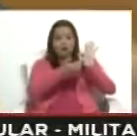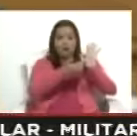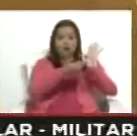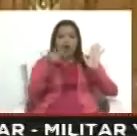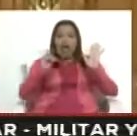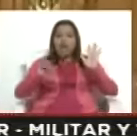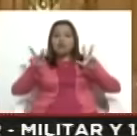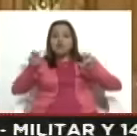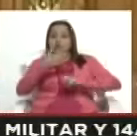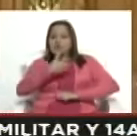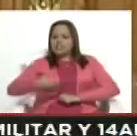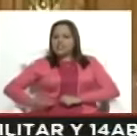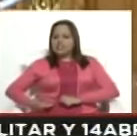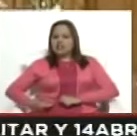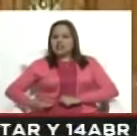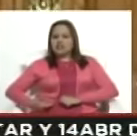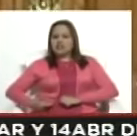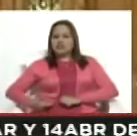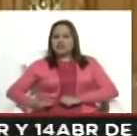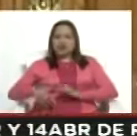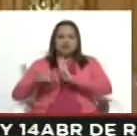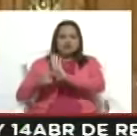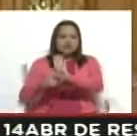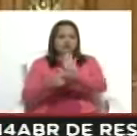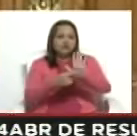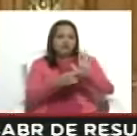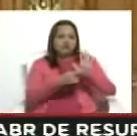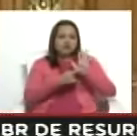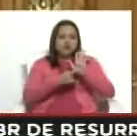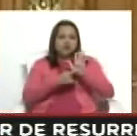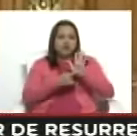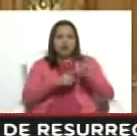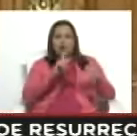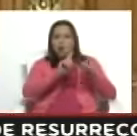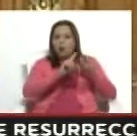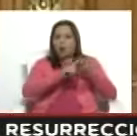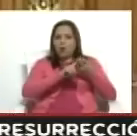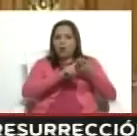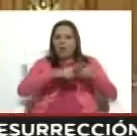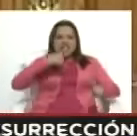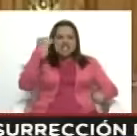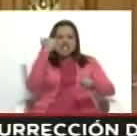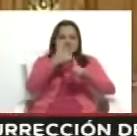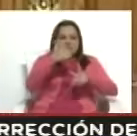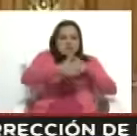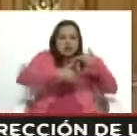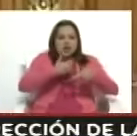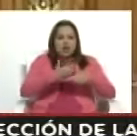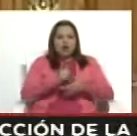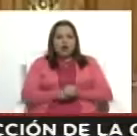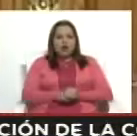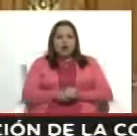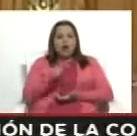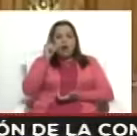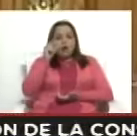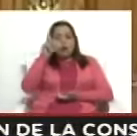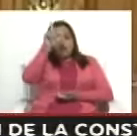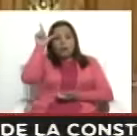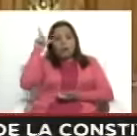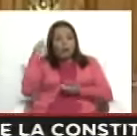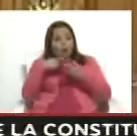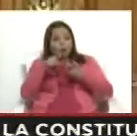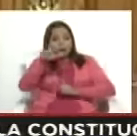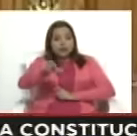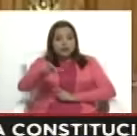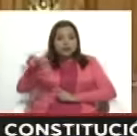Tenemos nuevo presidente, y se presentaron el delincuente cobarde, asesino de Leopoldo López, con otra gente ahí a echar el